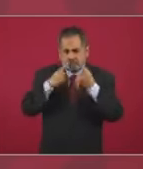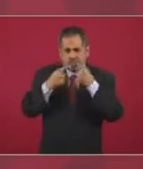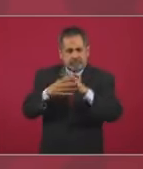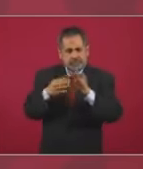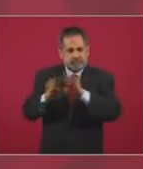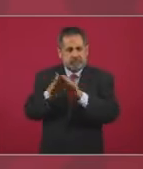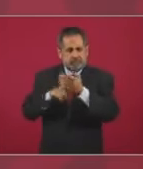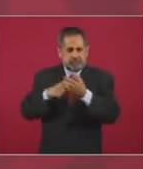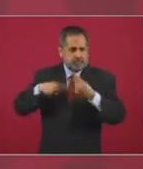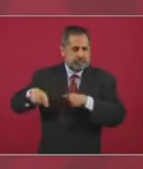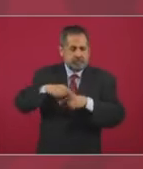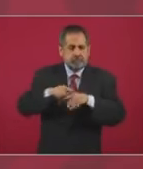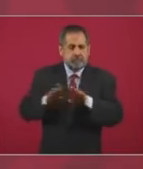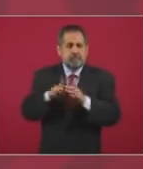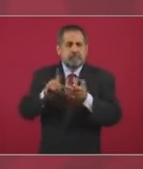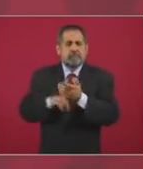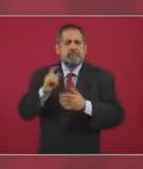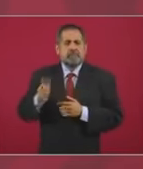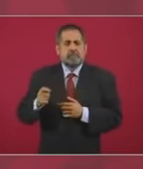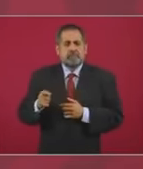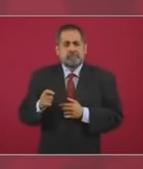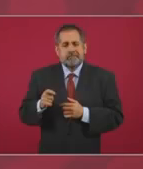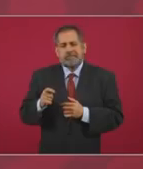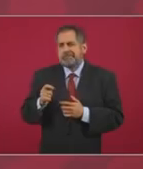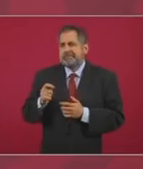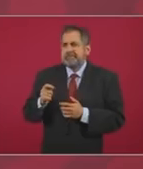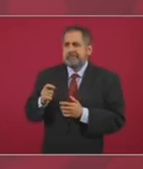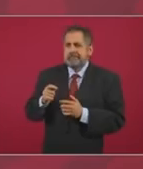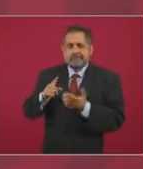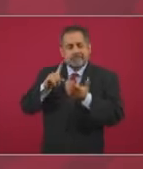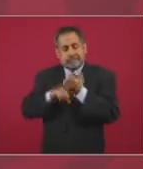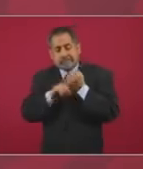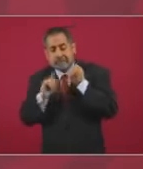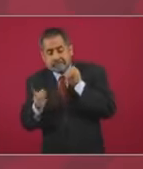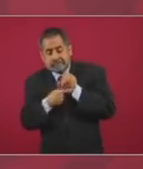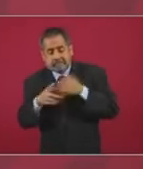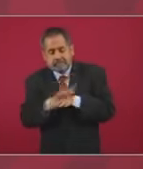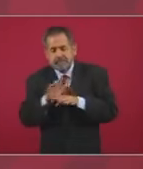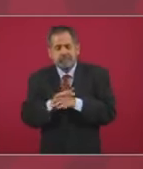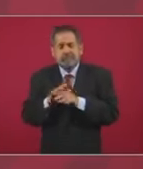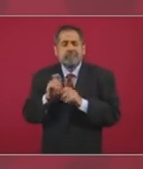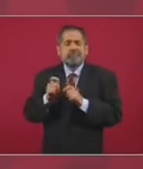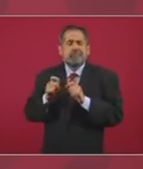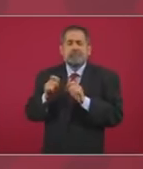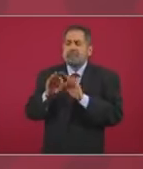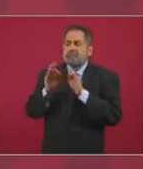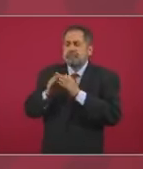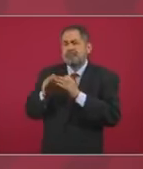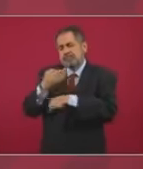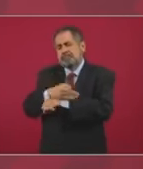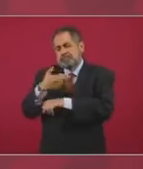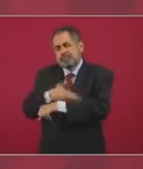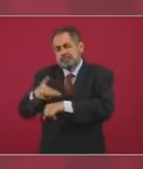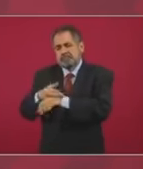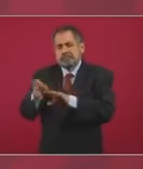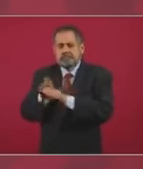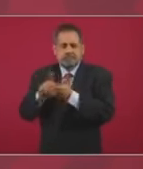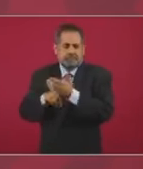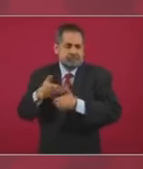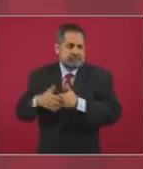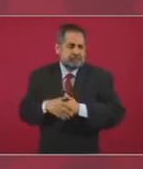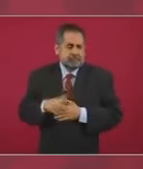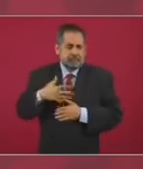son asuntos de forma, diría yo, no de fondo. Yo creo que en